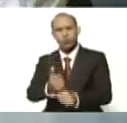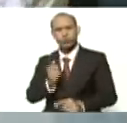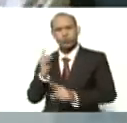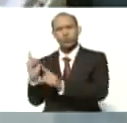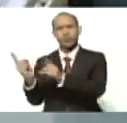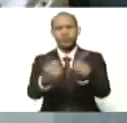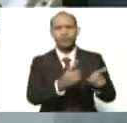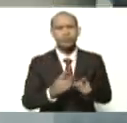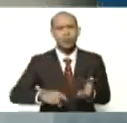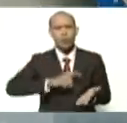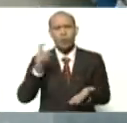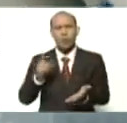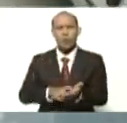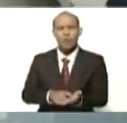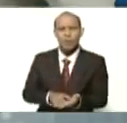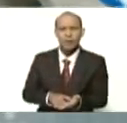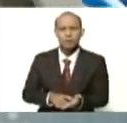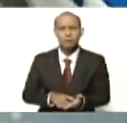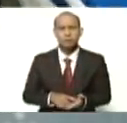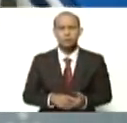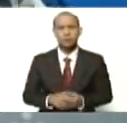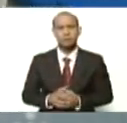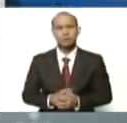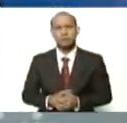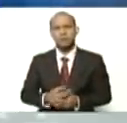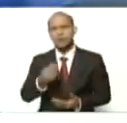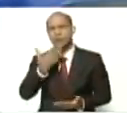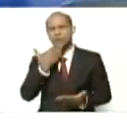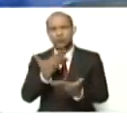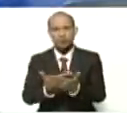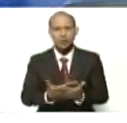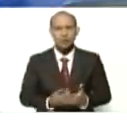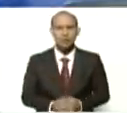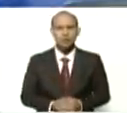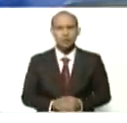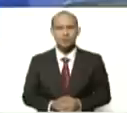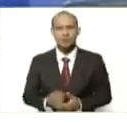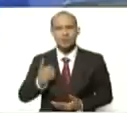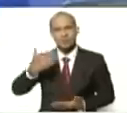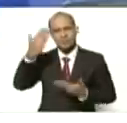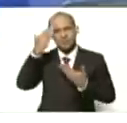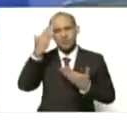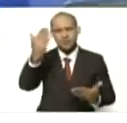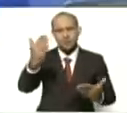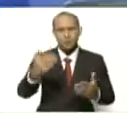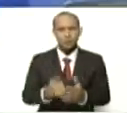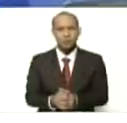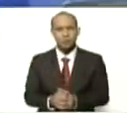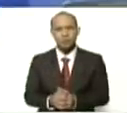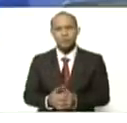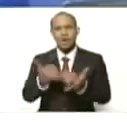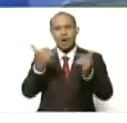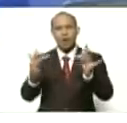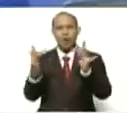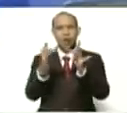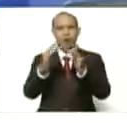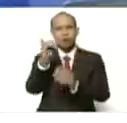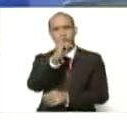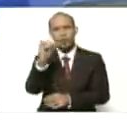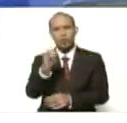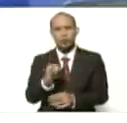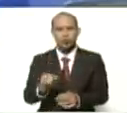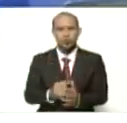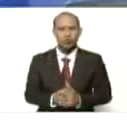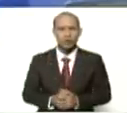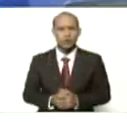como tenemos nosotros que empujar bueno muchas gracias mi saludo vámonos al zulia allá está